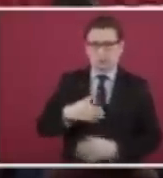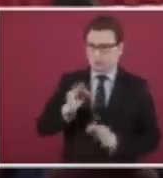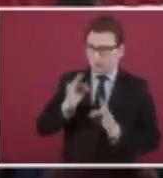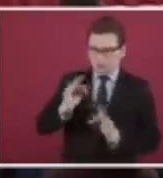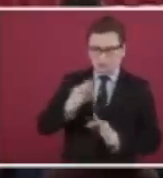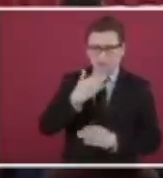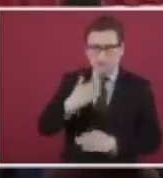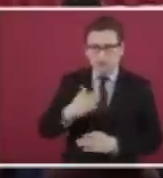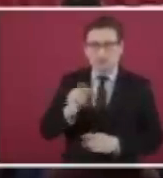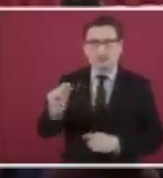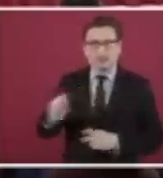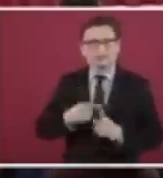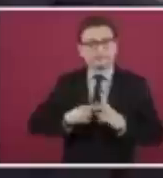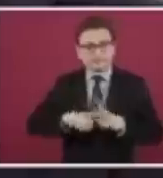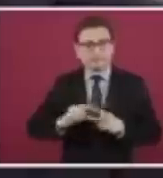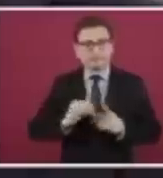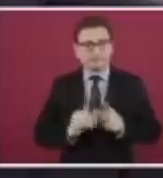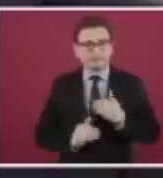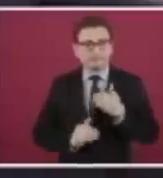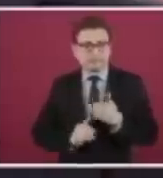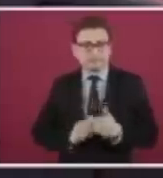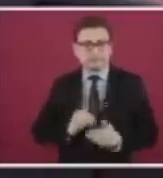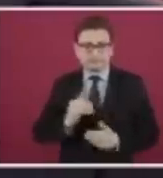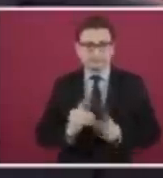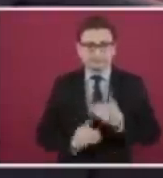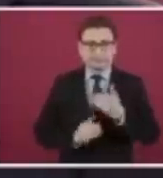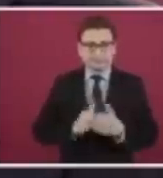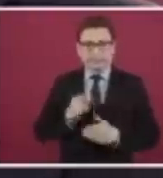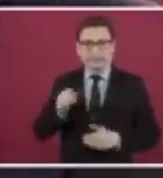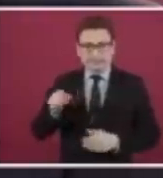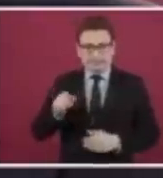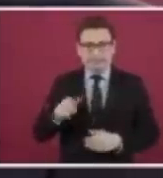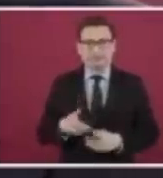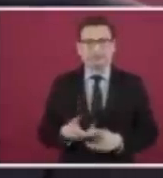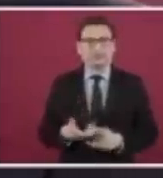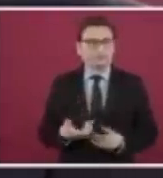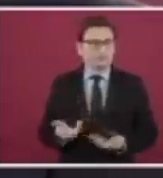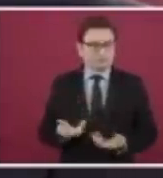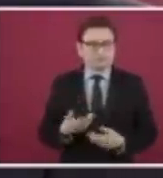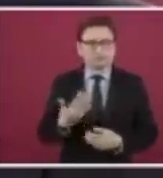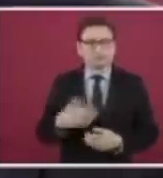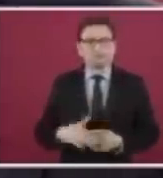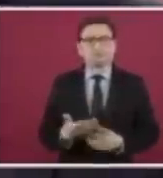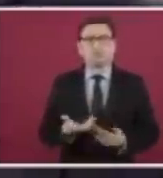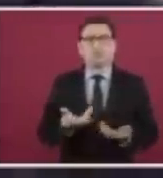está empezando a tener